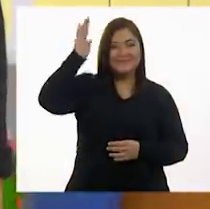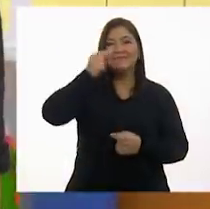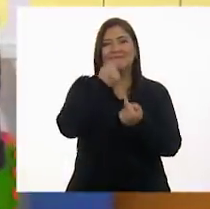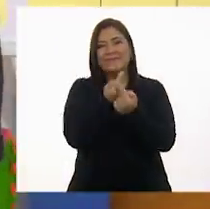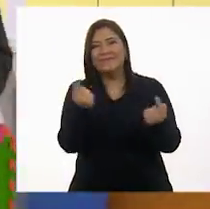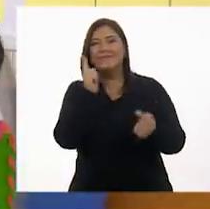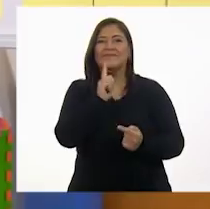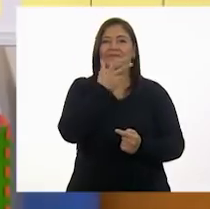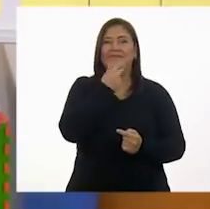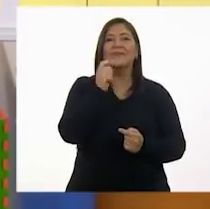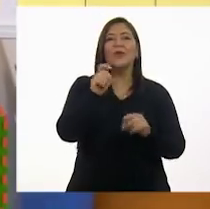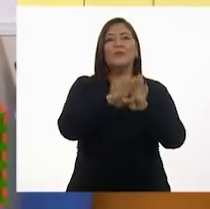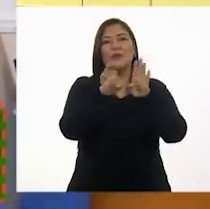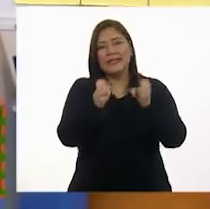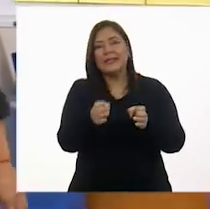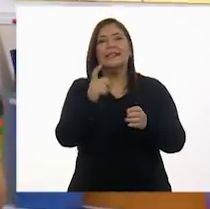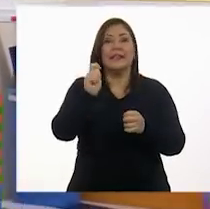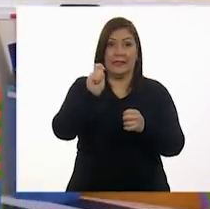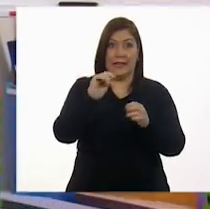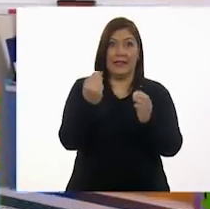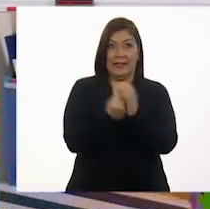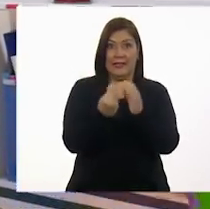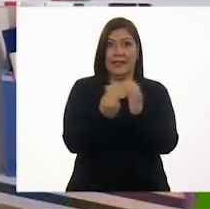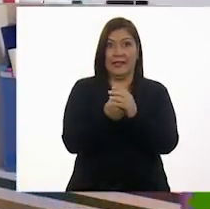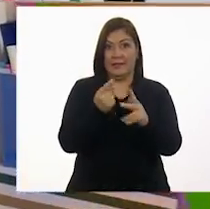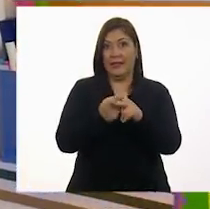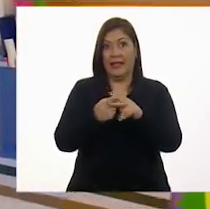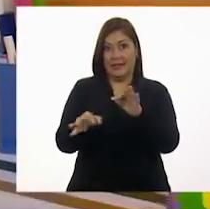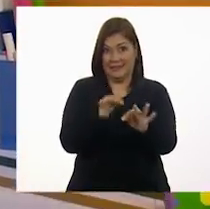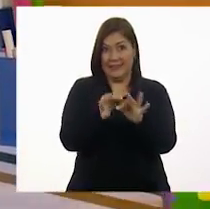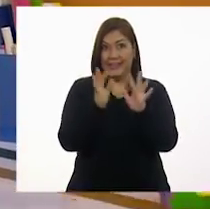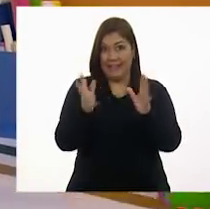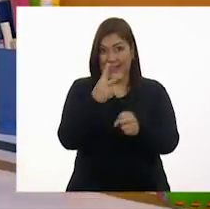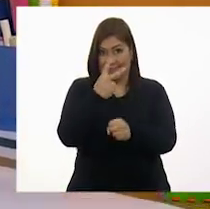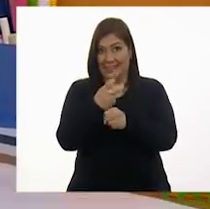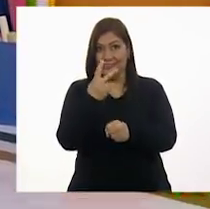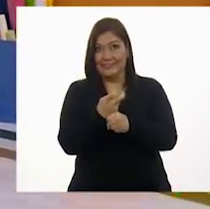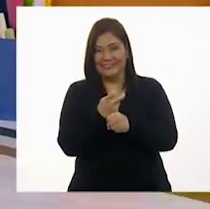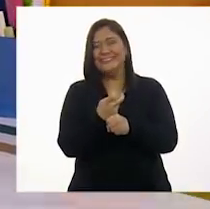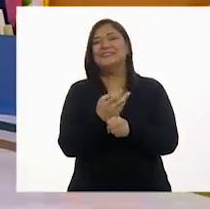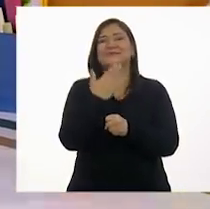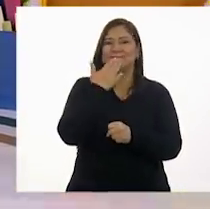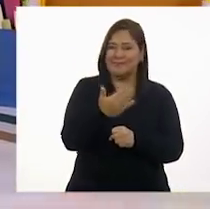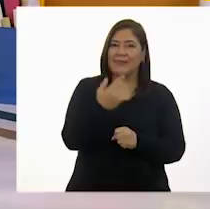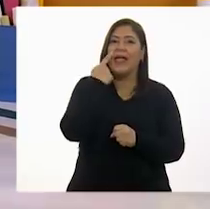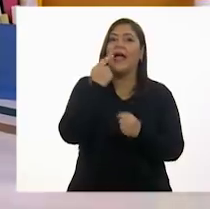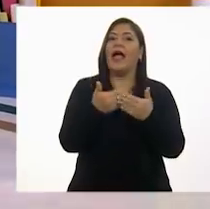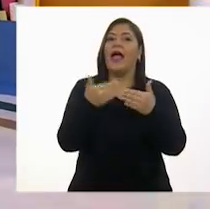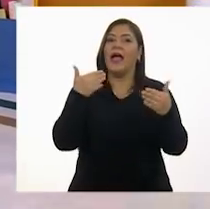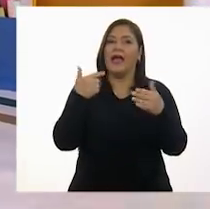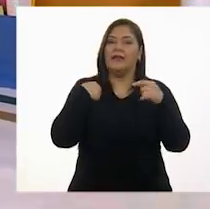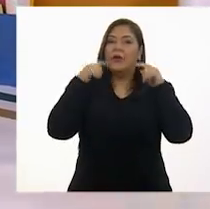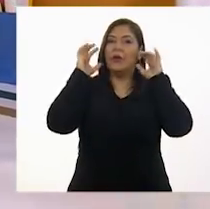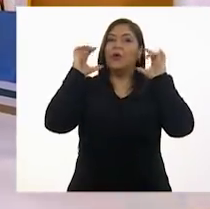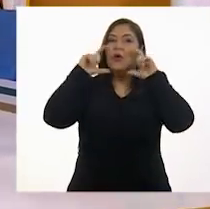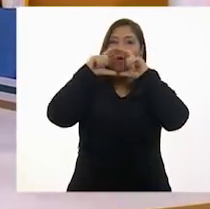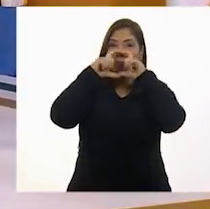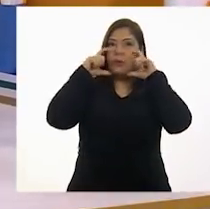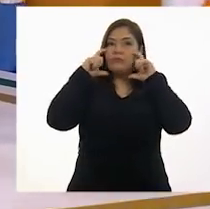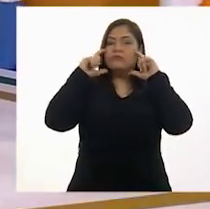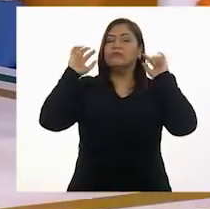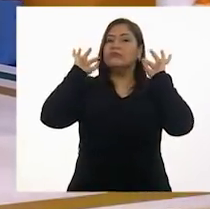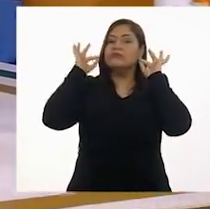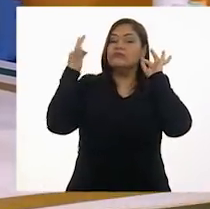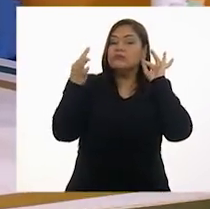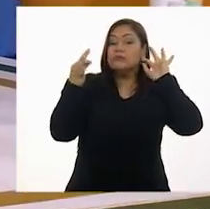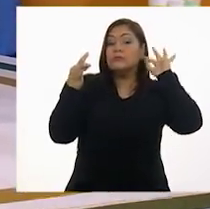Niñas y niños, ¿cómo están? ¿Listísimos para su clase de matemáticas de segundo grado? Muy bien. Antes de empezar, me voy a quitar mi cubrebocas. Te recuerdo que si